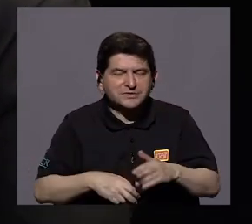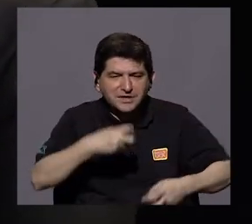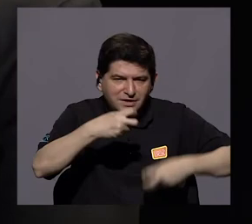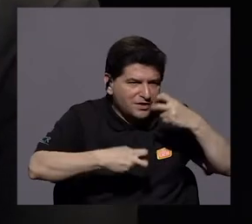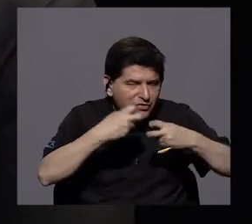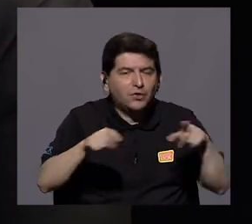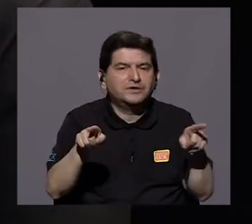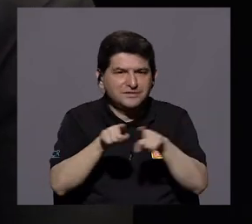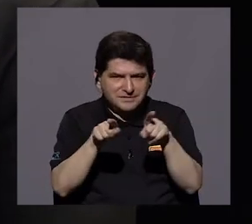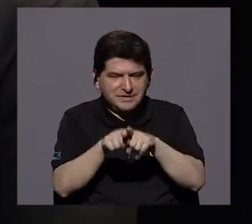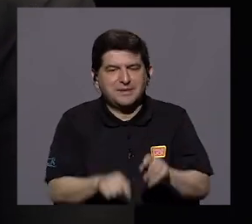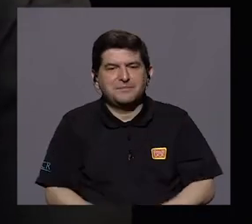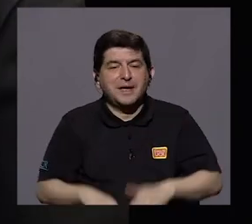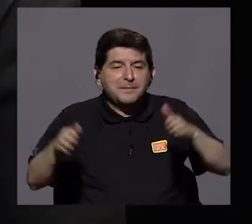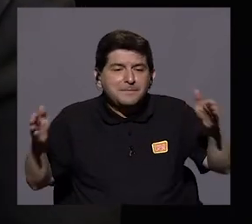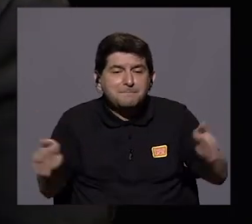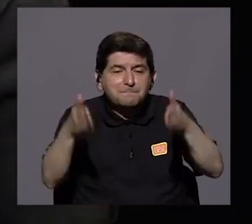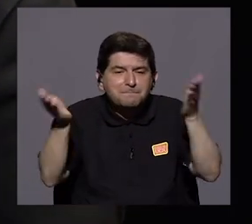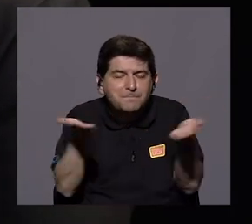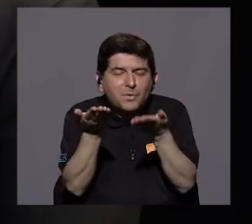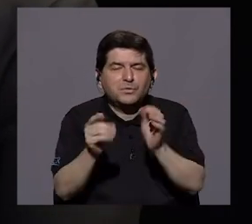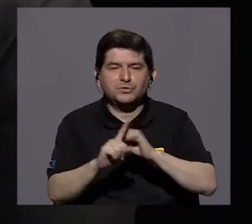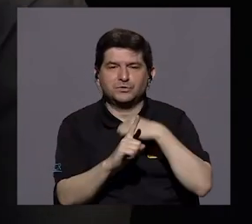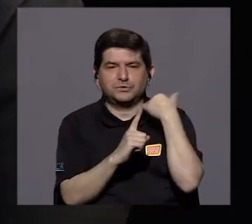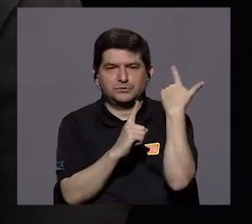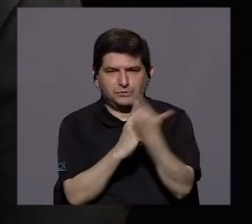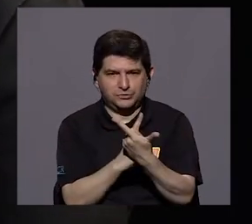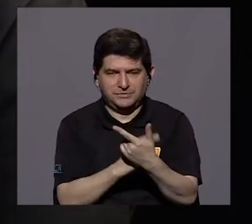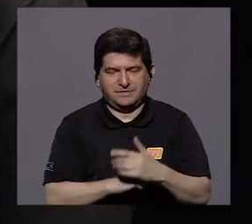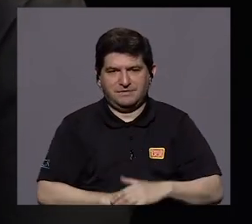en conflictos, ellos también son promotores sociales.